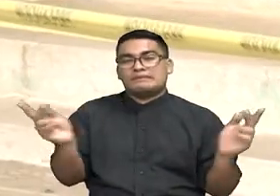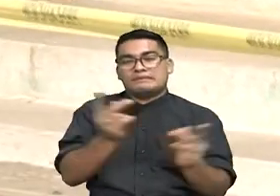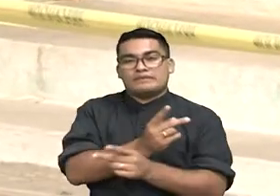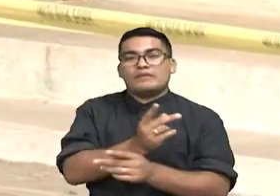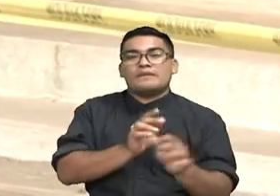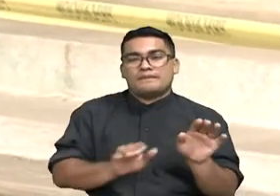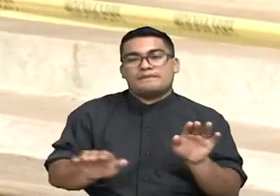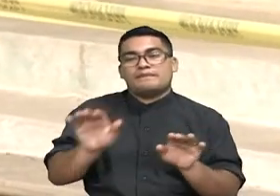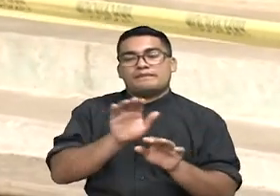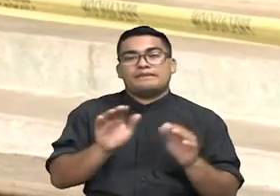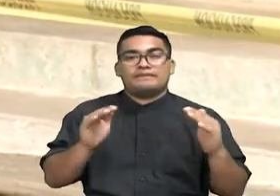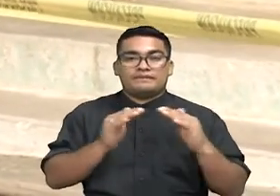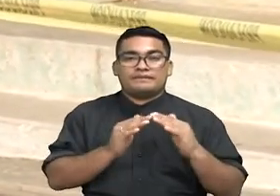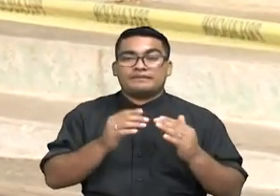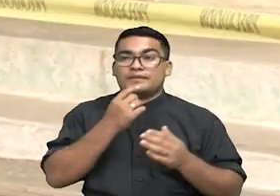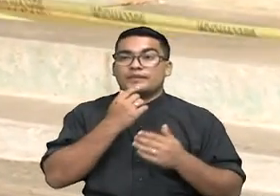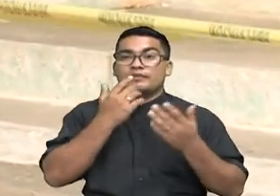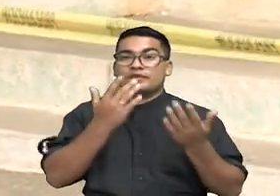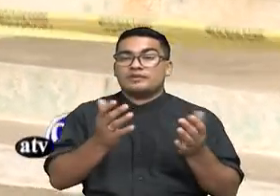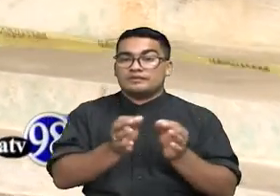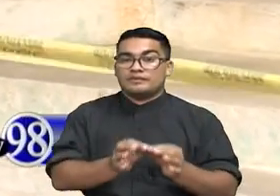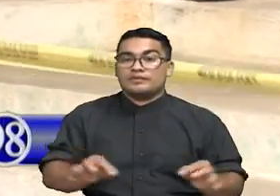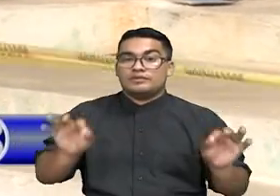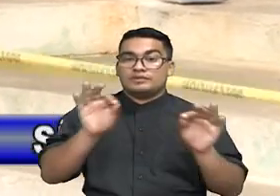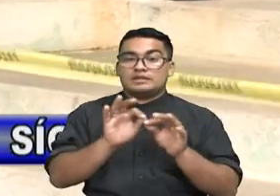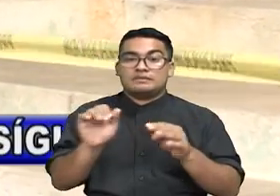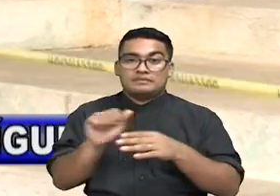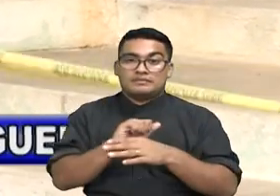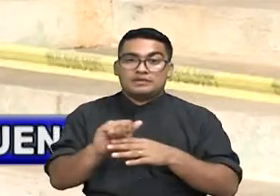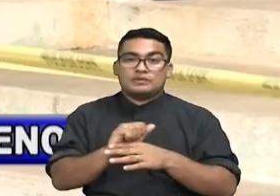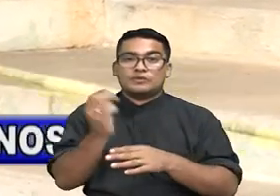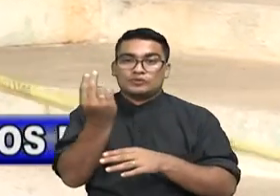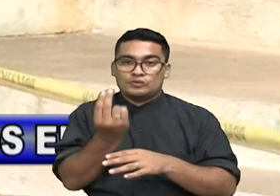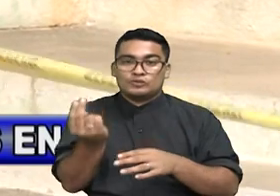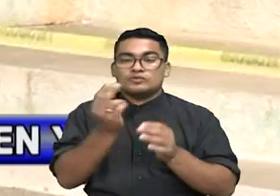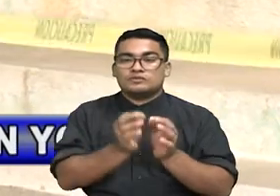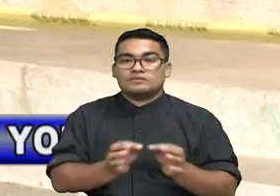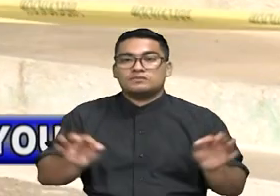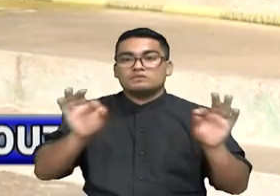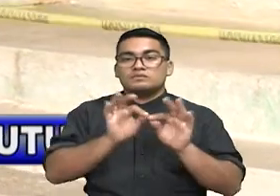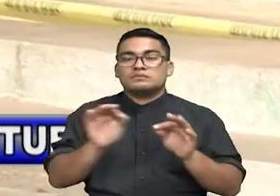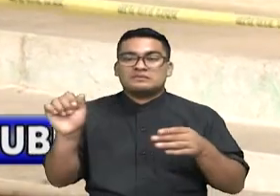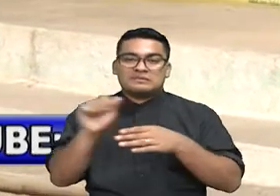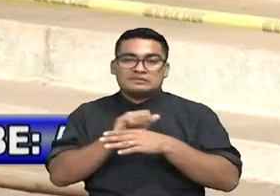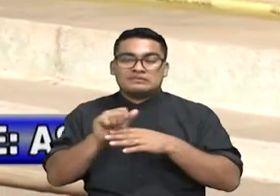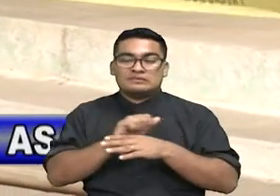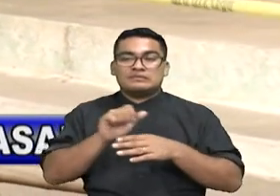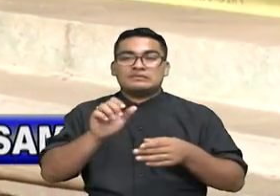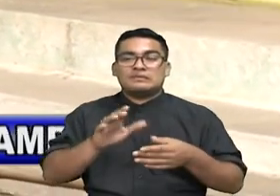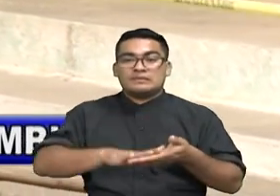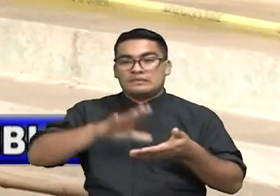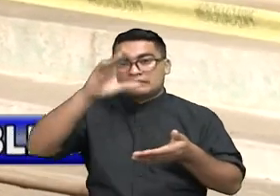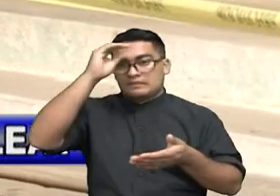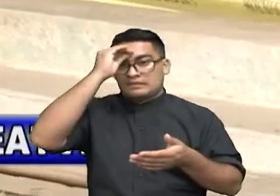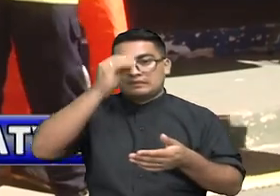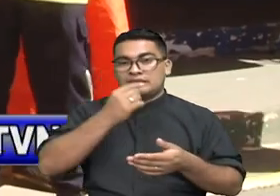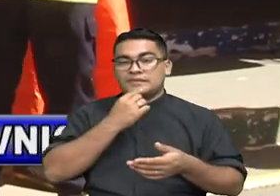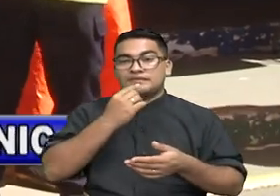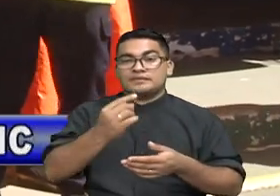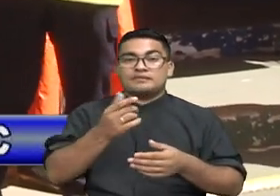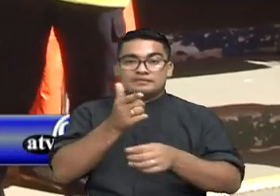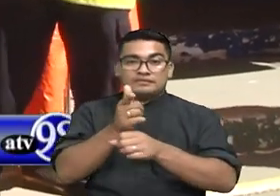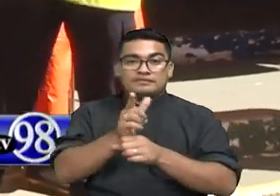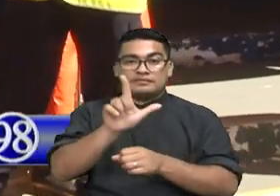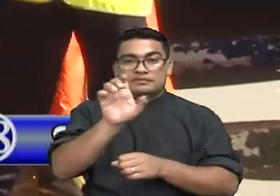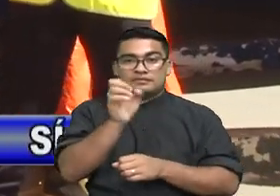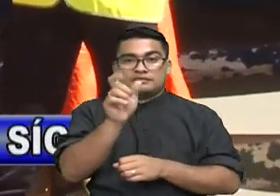en el hogar, por lo que este ejercicio es de mucha utilidad para poner en práctica lo aprendido en la teoría. Con cámara